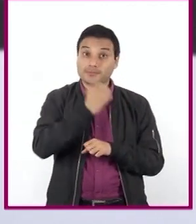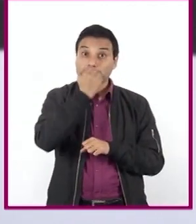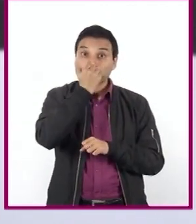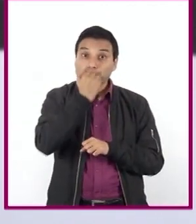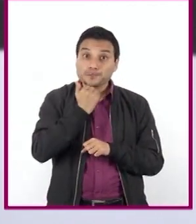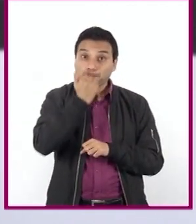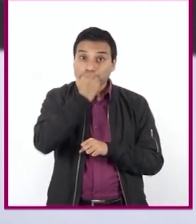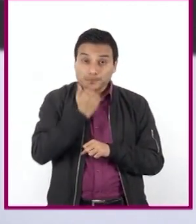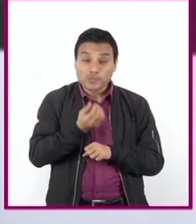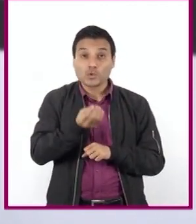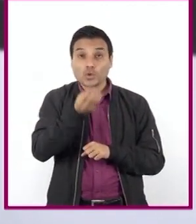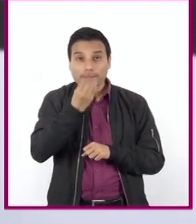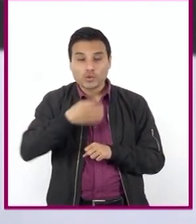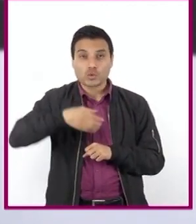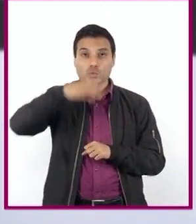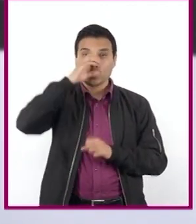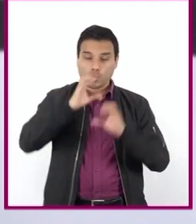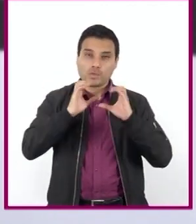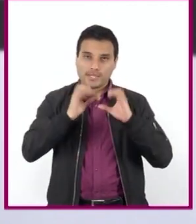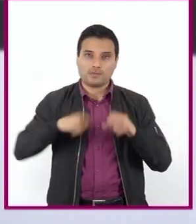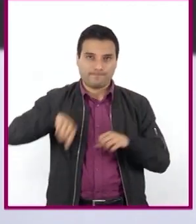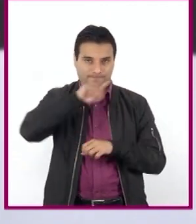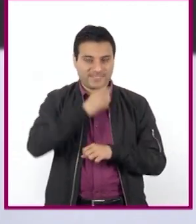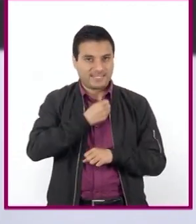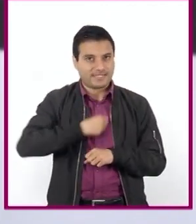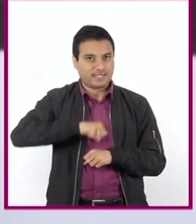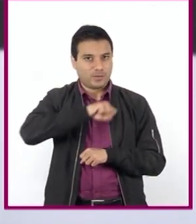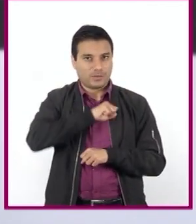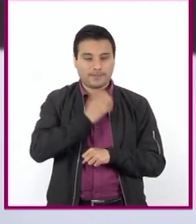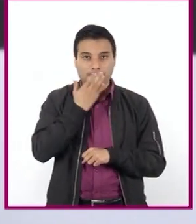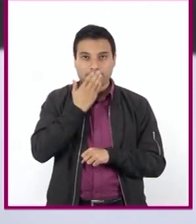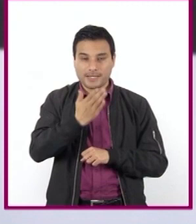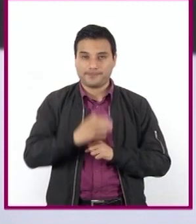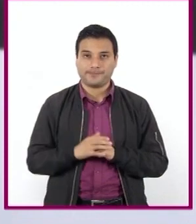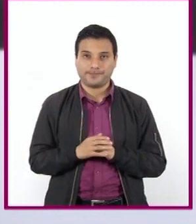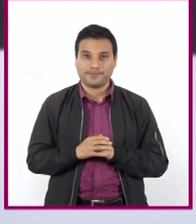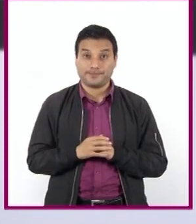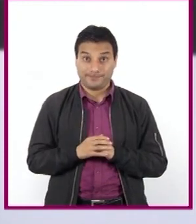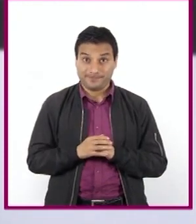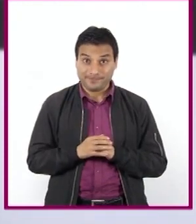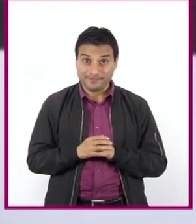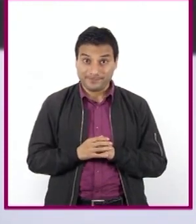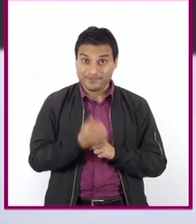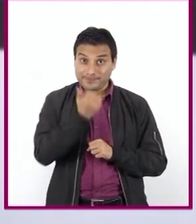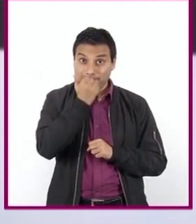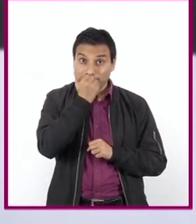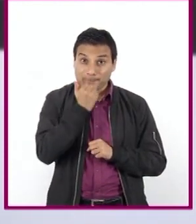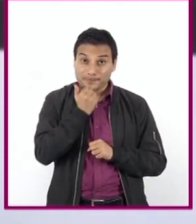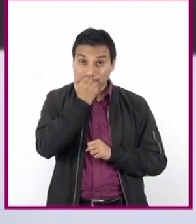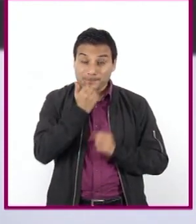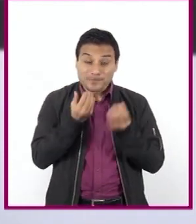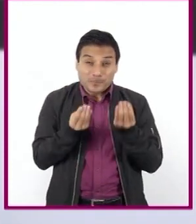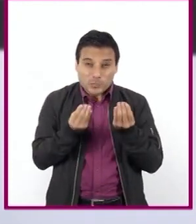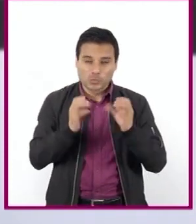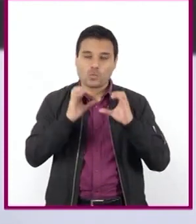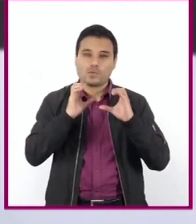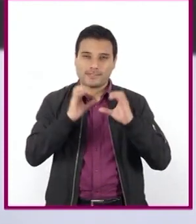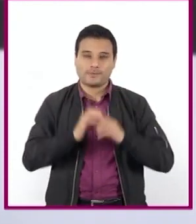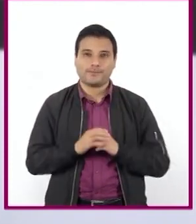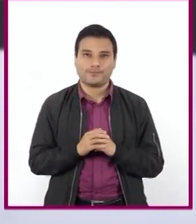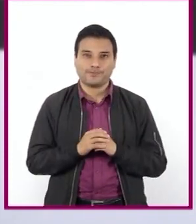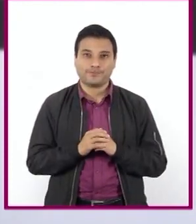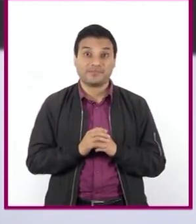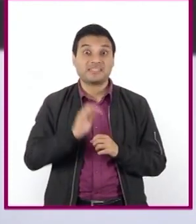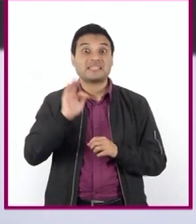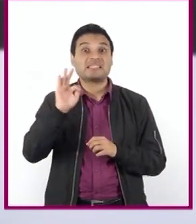de azúcar para llevar una vida más saludable, si es que nuestro consumo no es el adecuado. Tal vez se